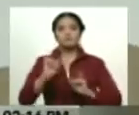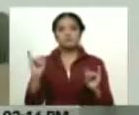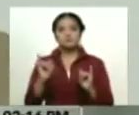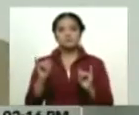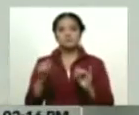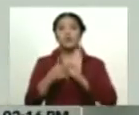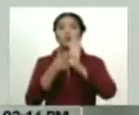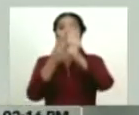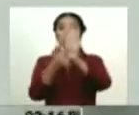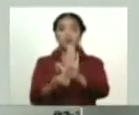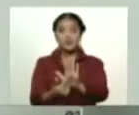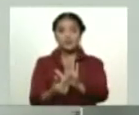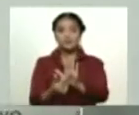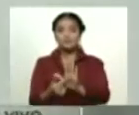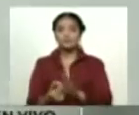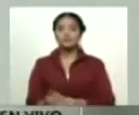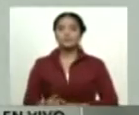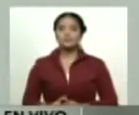próximo a mostrar